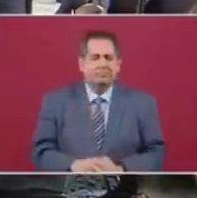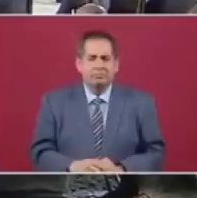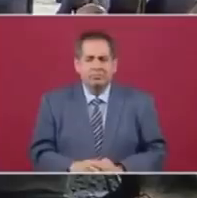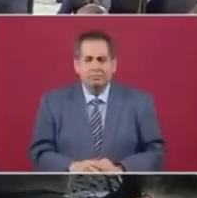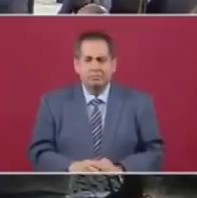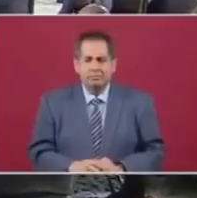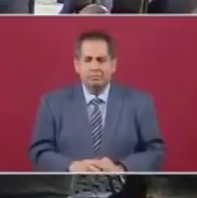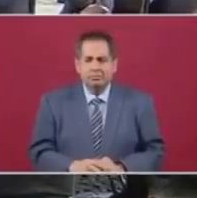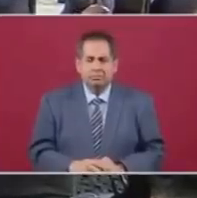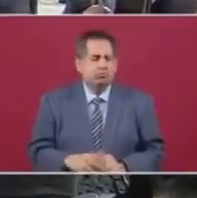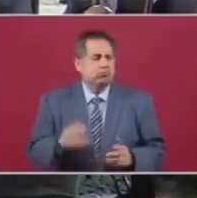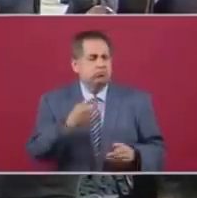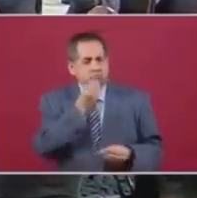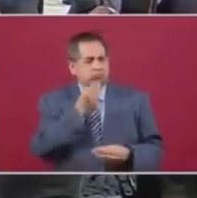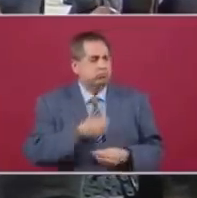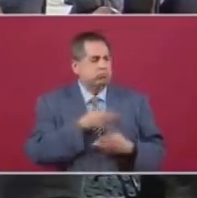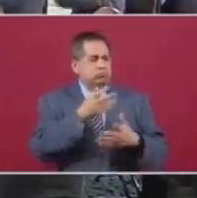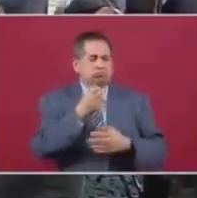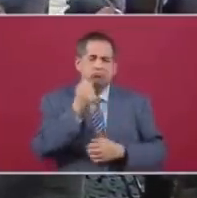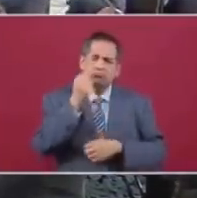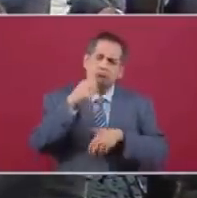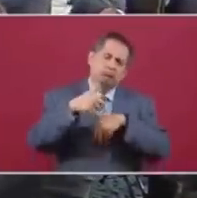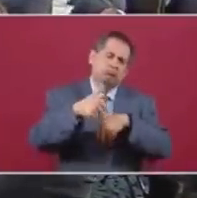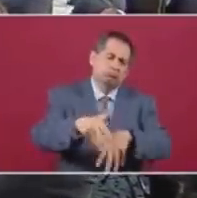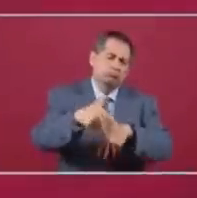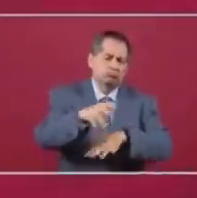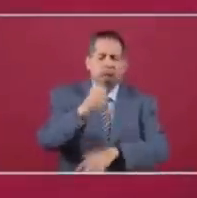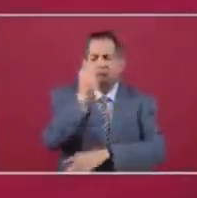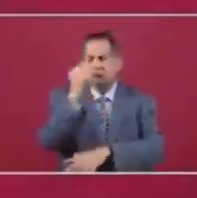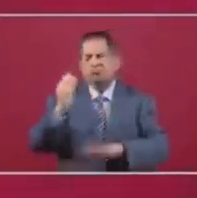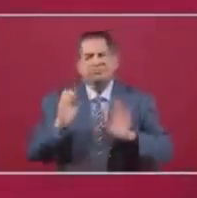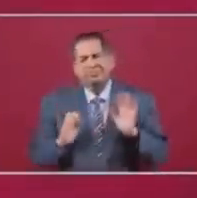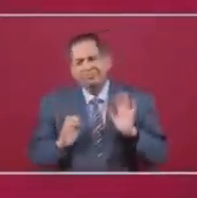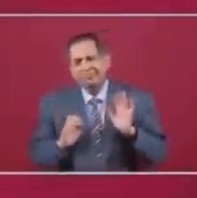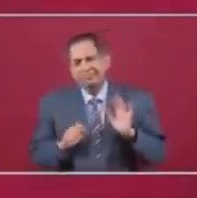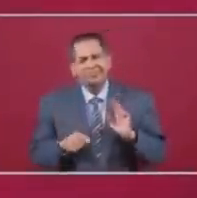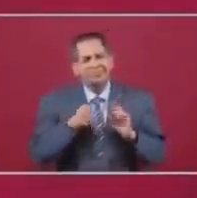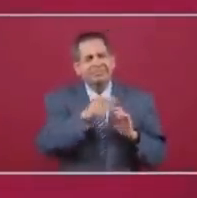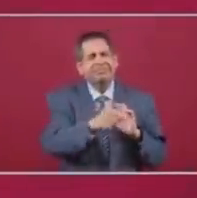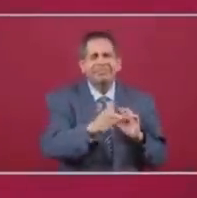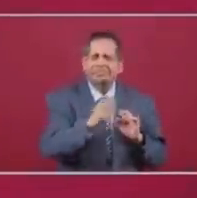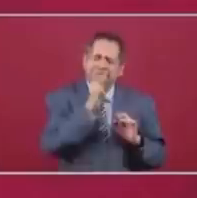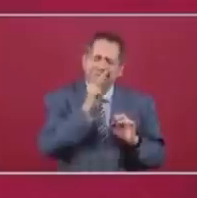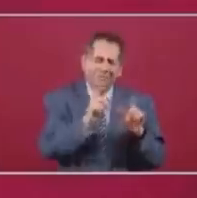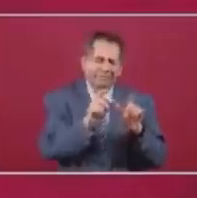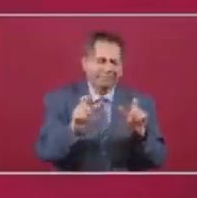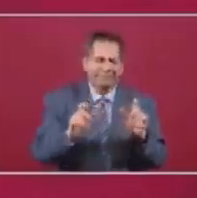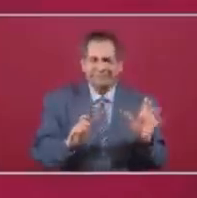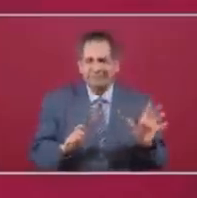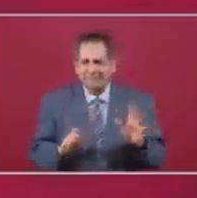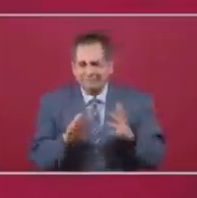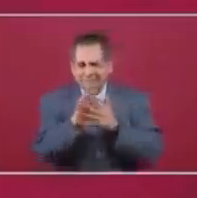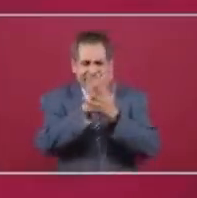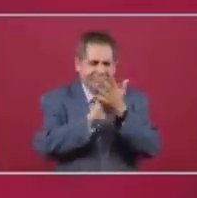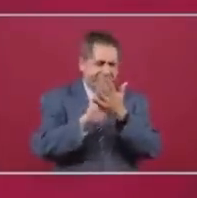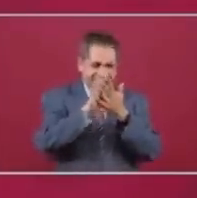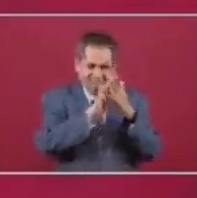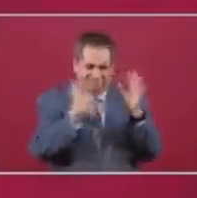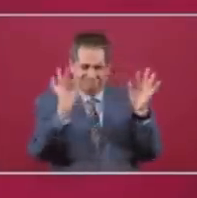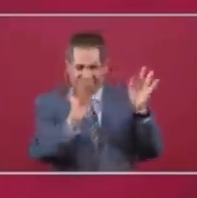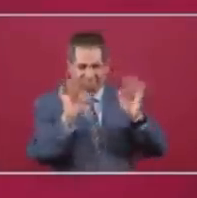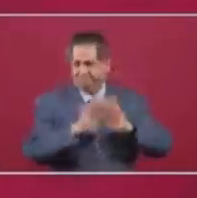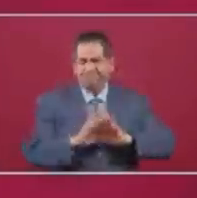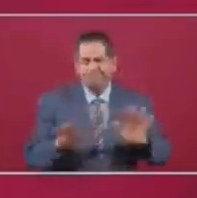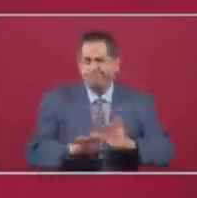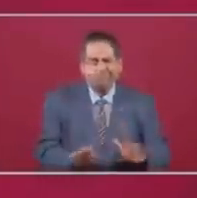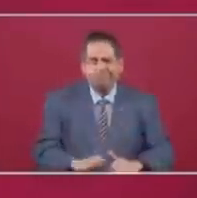Una manifestación de protesta, pero esos términos polarizan.